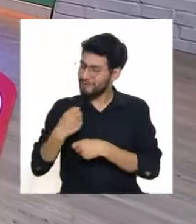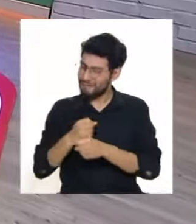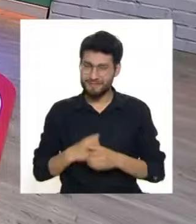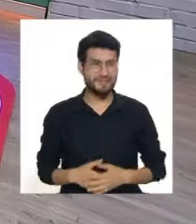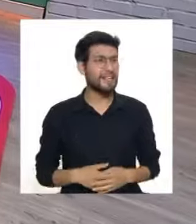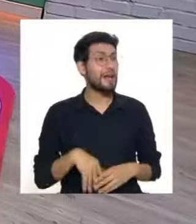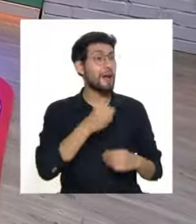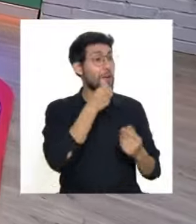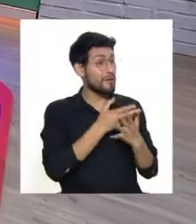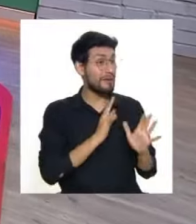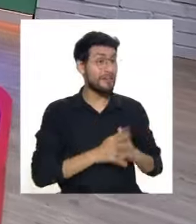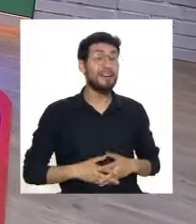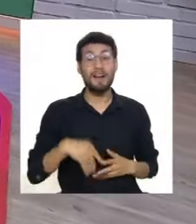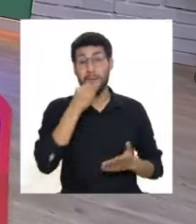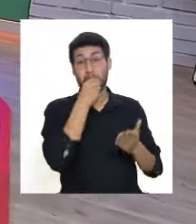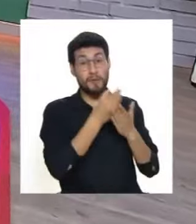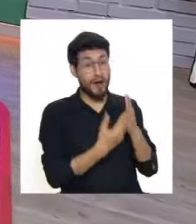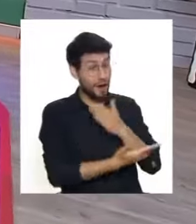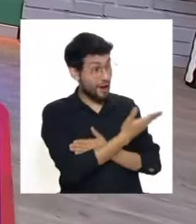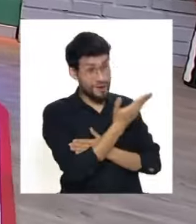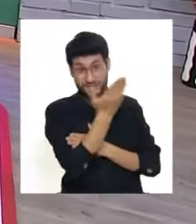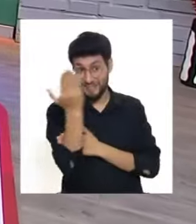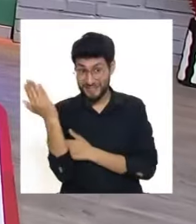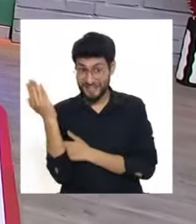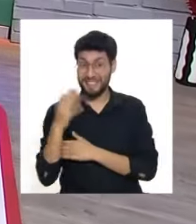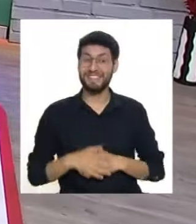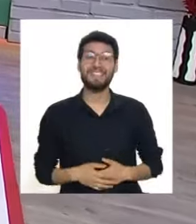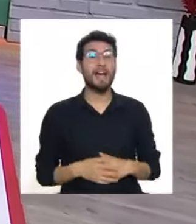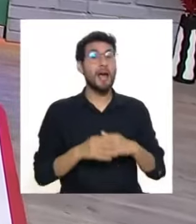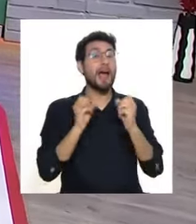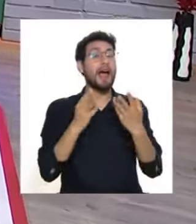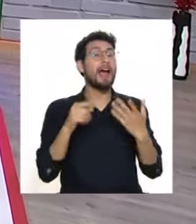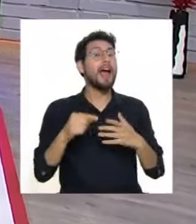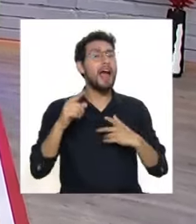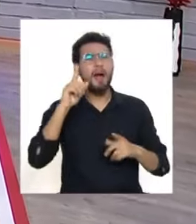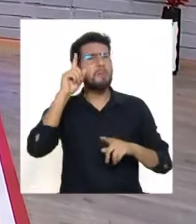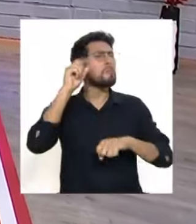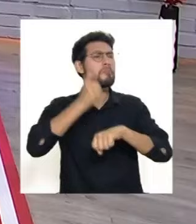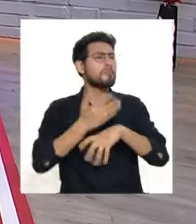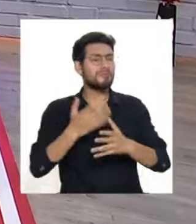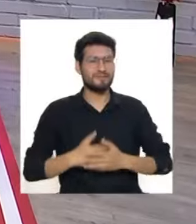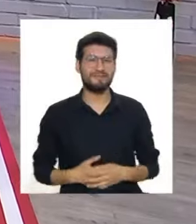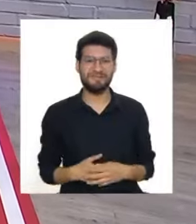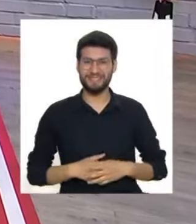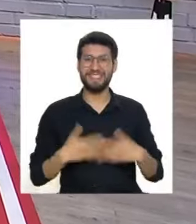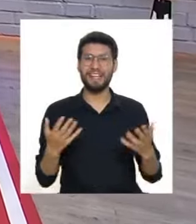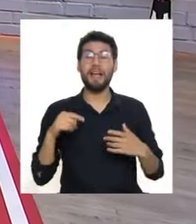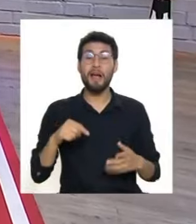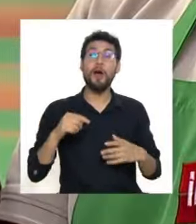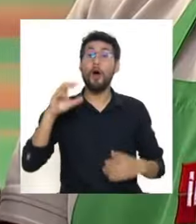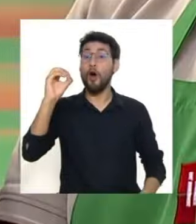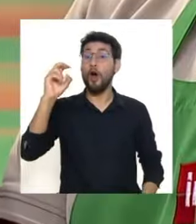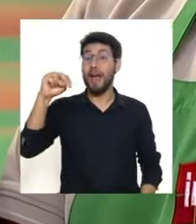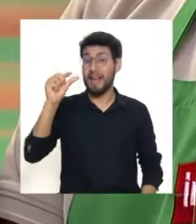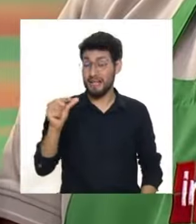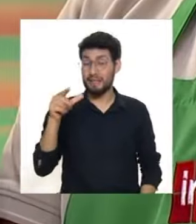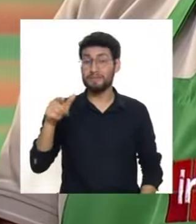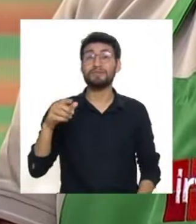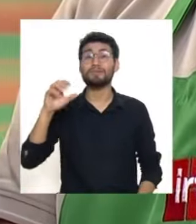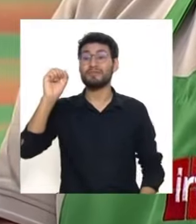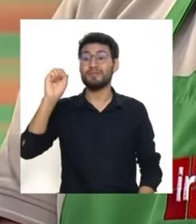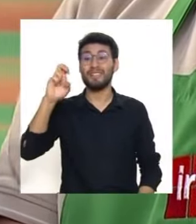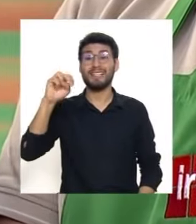emprendimiento. Bueno, buenos días a todos. Bueno, este emprendimiento nace a raíz de que la ONG Esencia